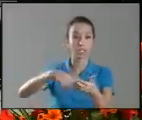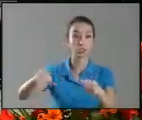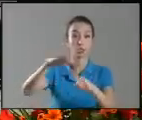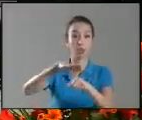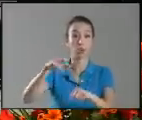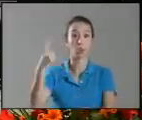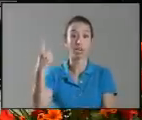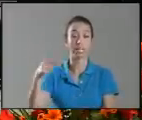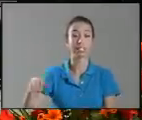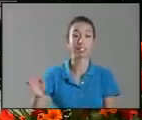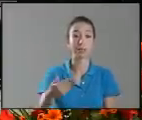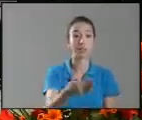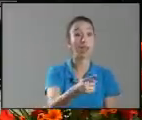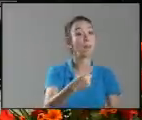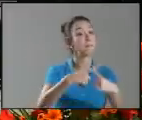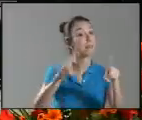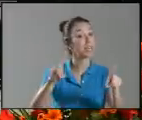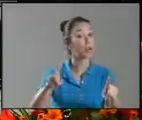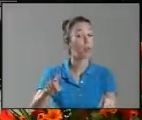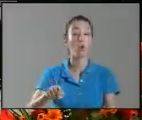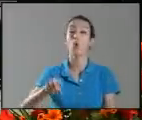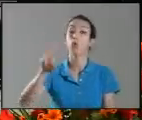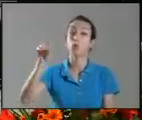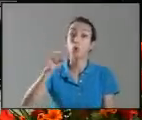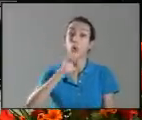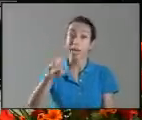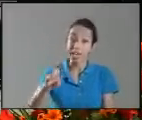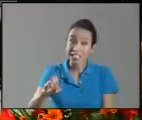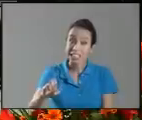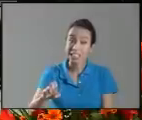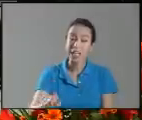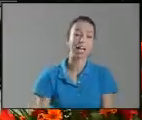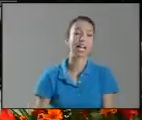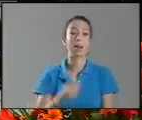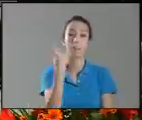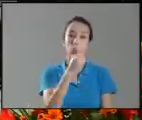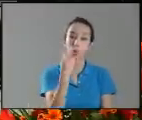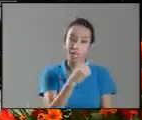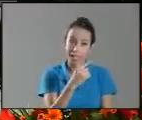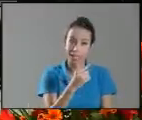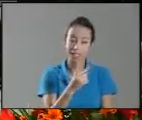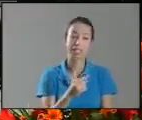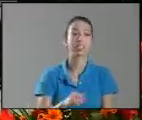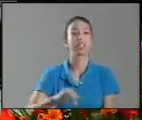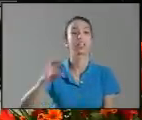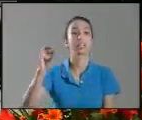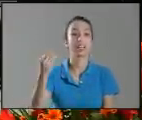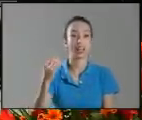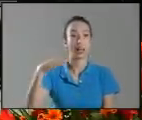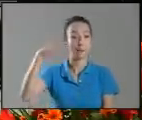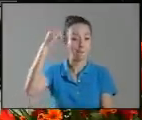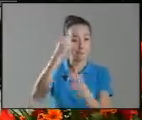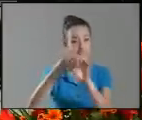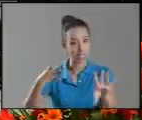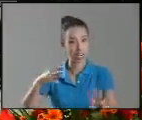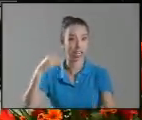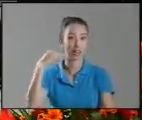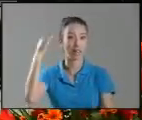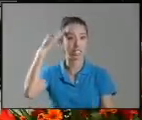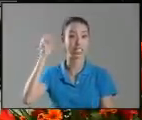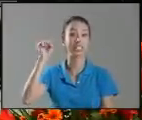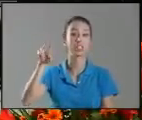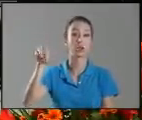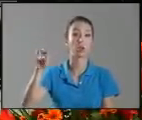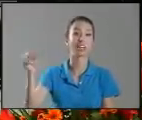que está parada sobre una serpiente, porque ellos confundieron que es la mujer la que le va a aplastar la cabeza a la serpiente, pero no era la mujer, sino que